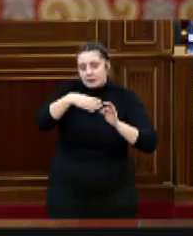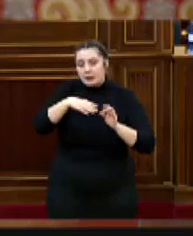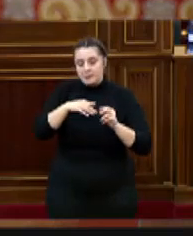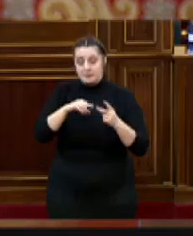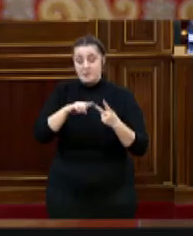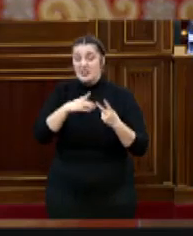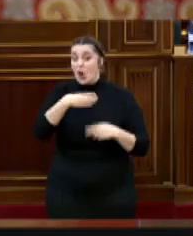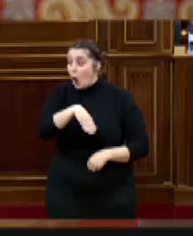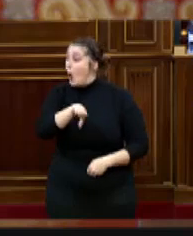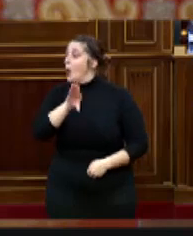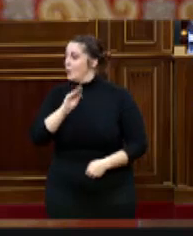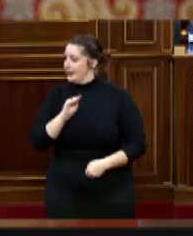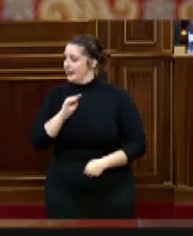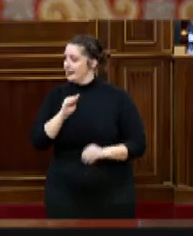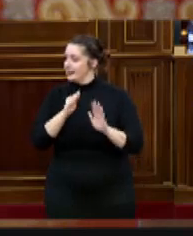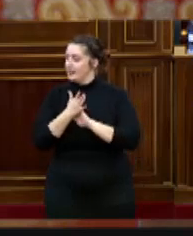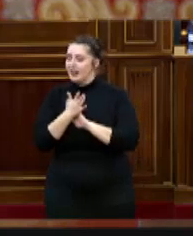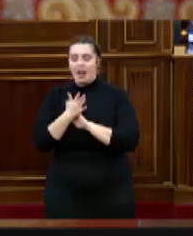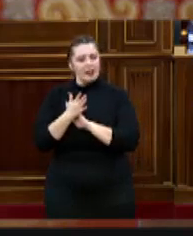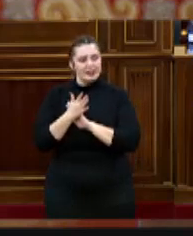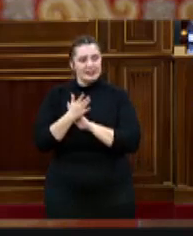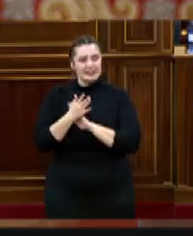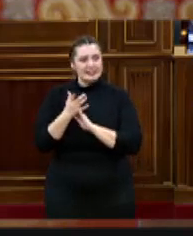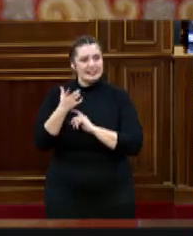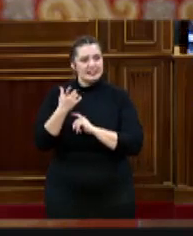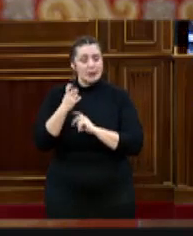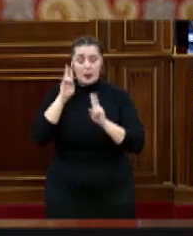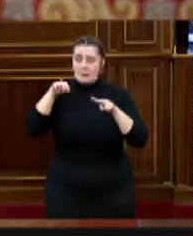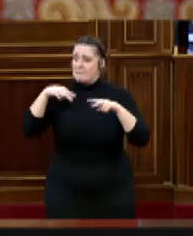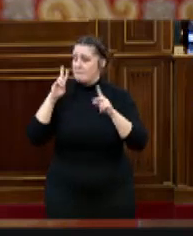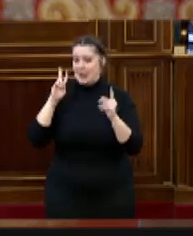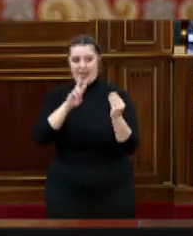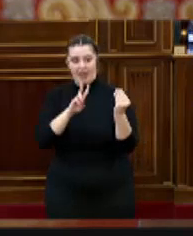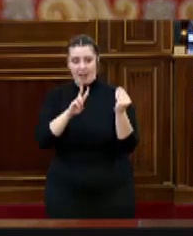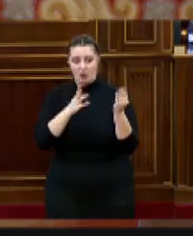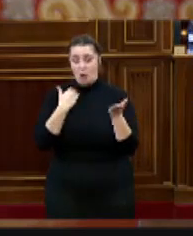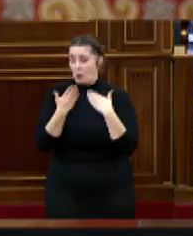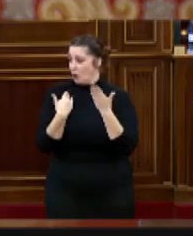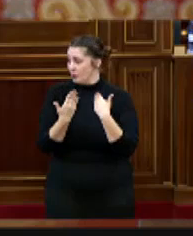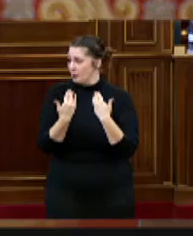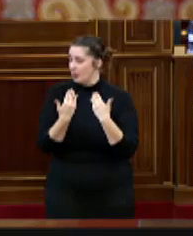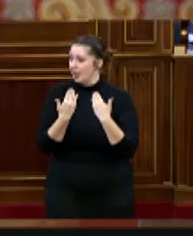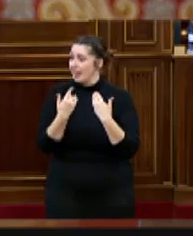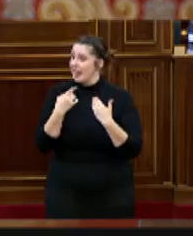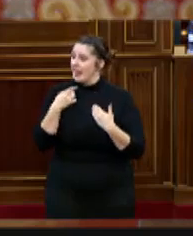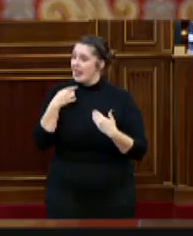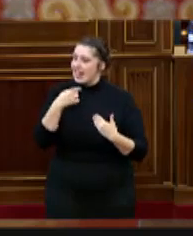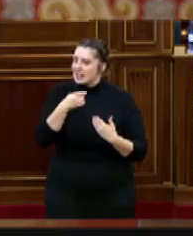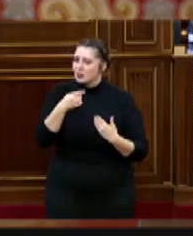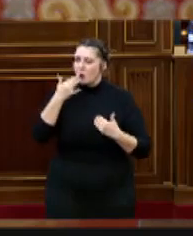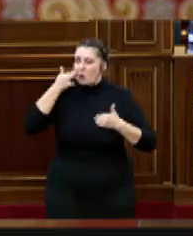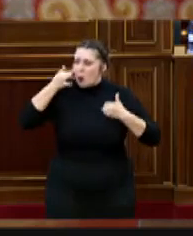implica una interlocución implica un diálogo Y esto es lo realmente humano